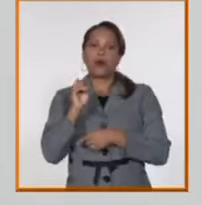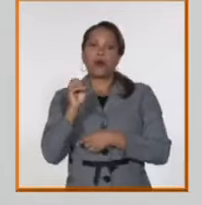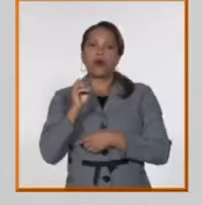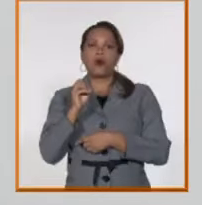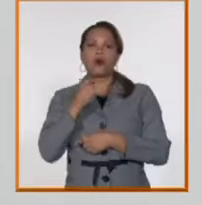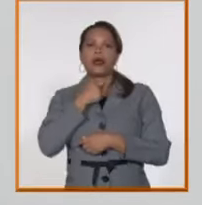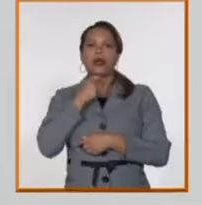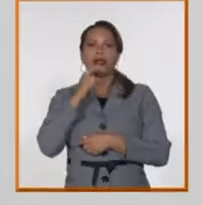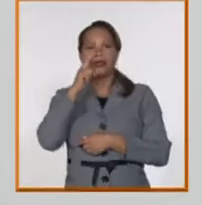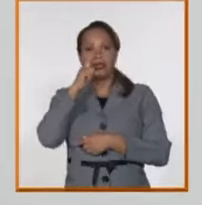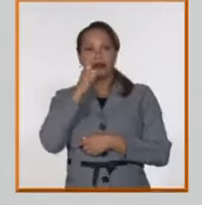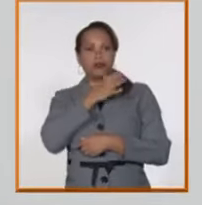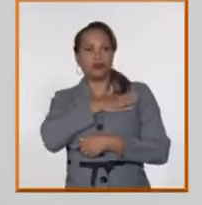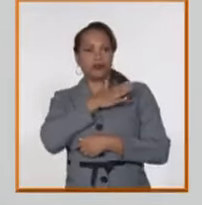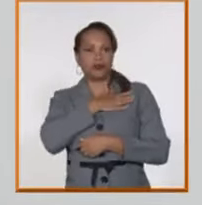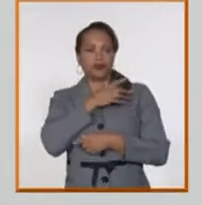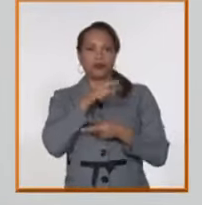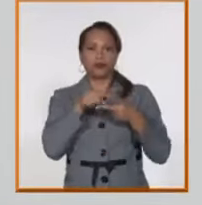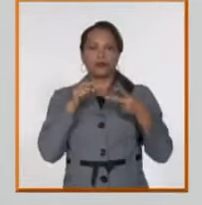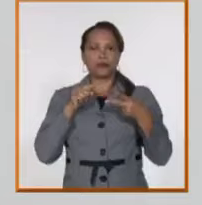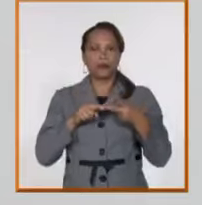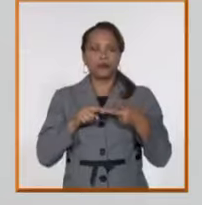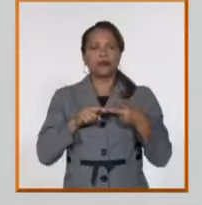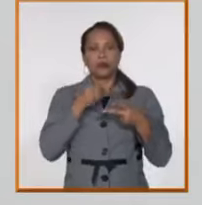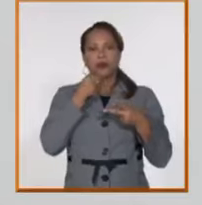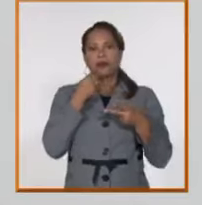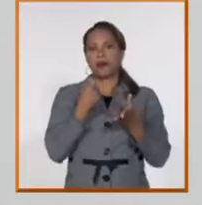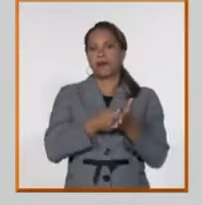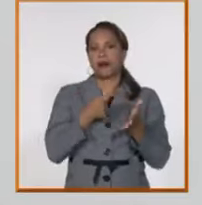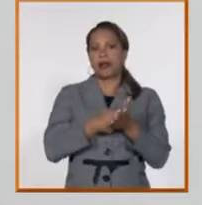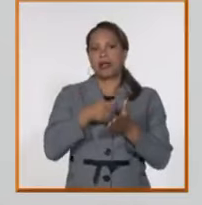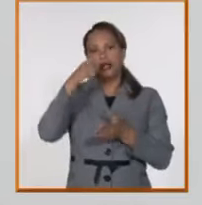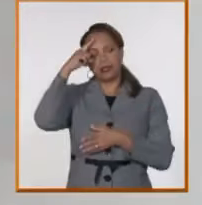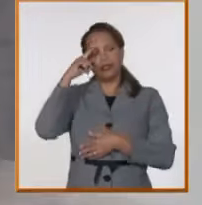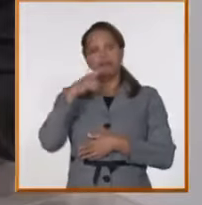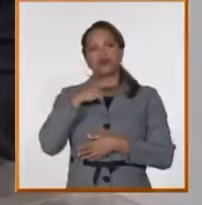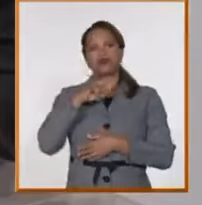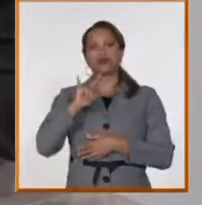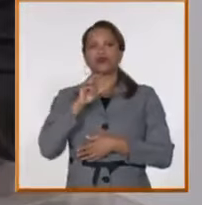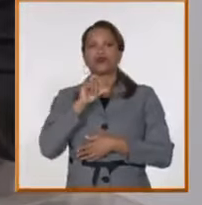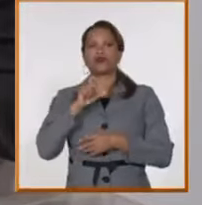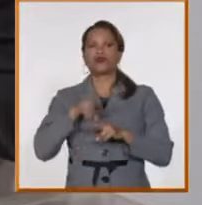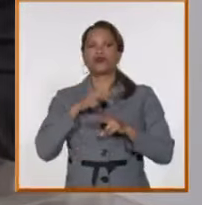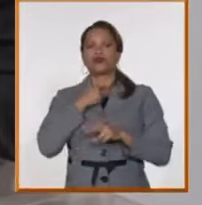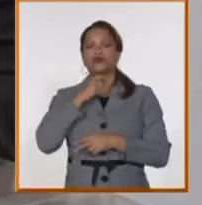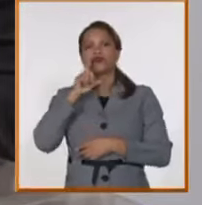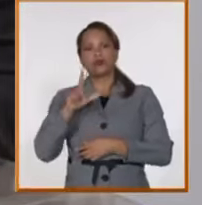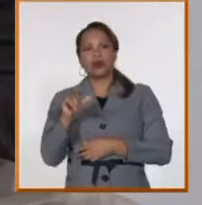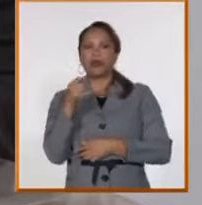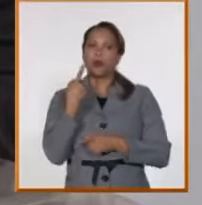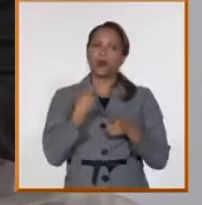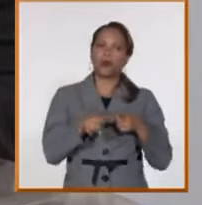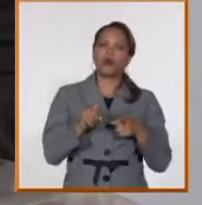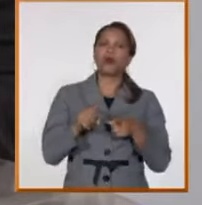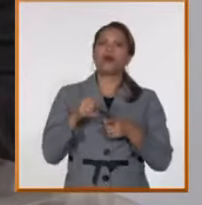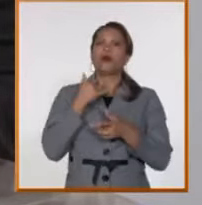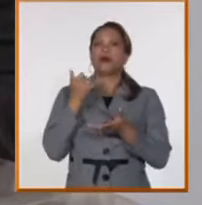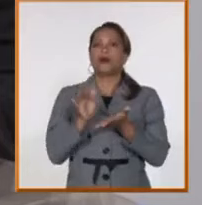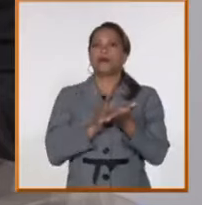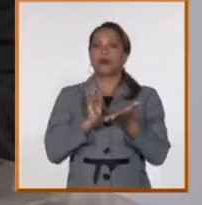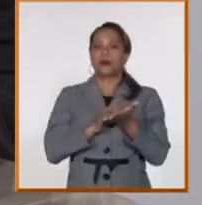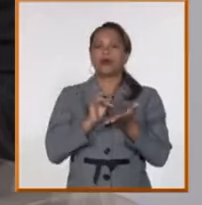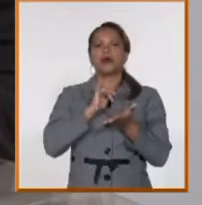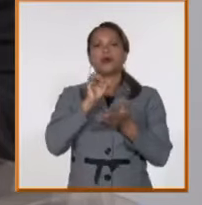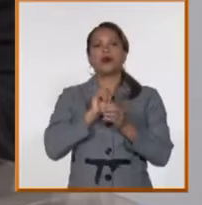encil tienda lo tengo que a través de la pasarela de switcher Camacho o de otras pasarelas que existen en el país que también hemos logrado colocar